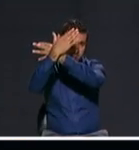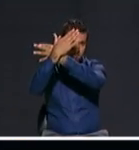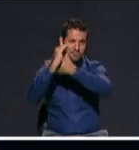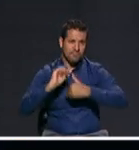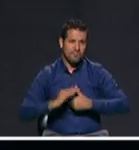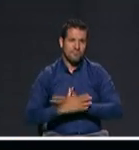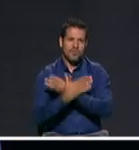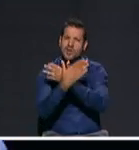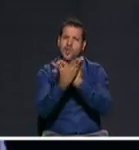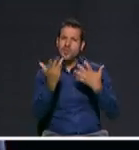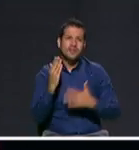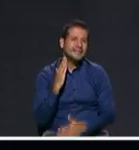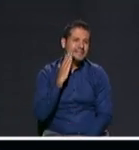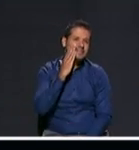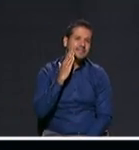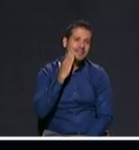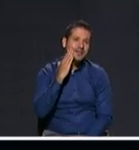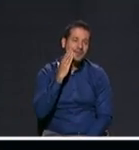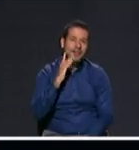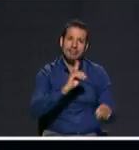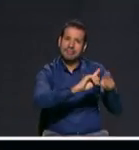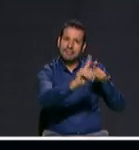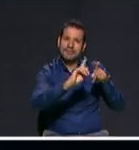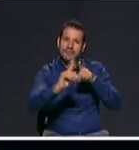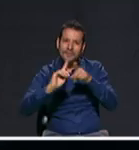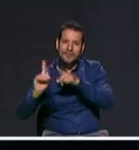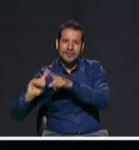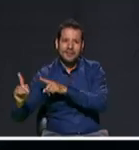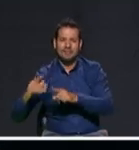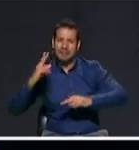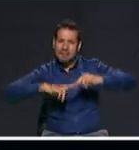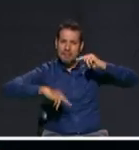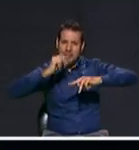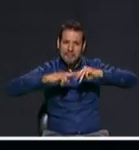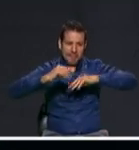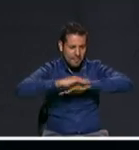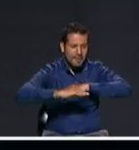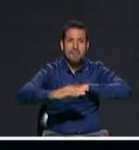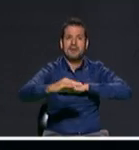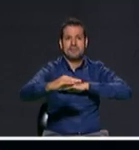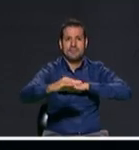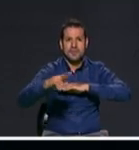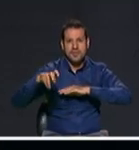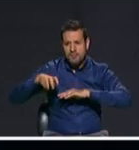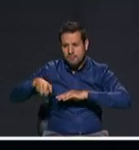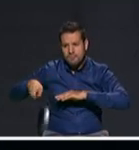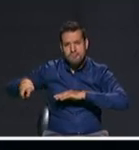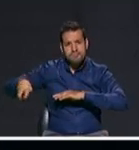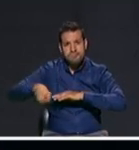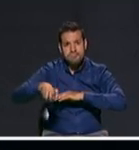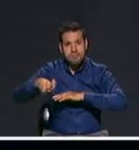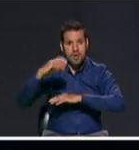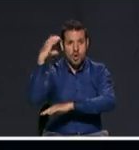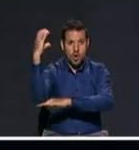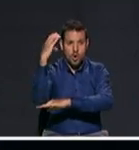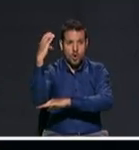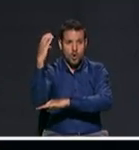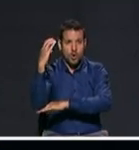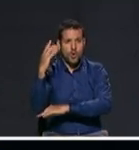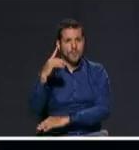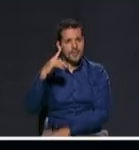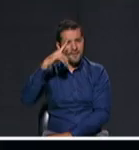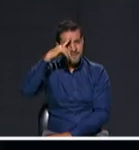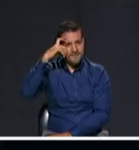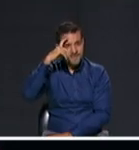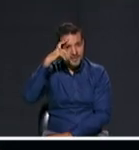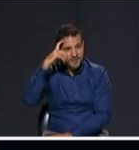javier además obras públicas para la movilidad e intercambio de la 80 con colombia federico los ha contratado